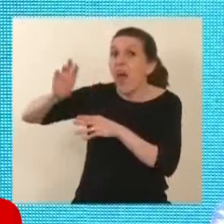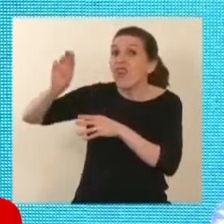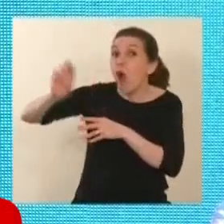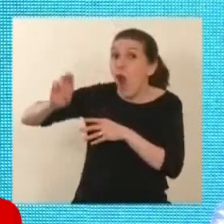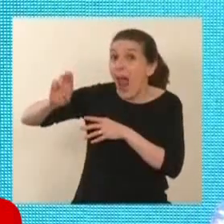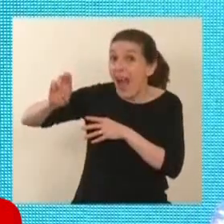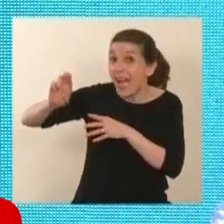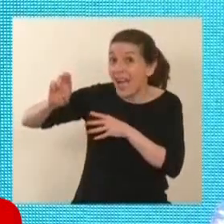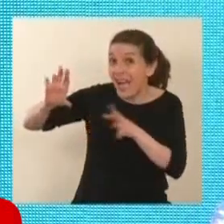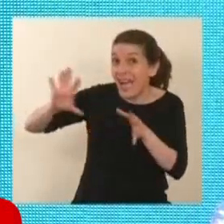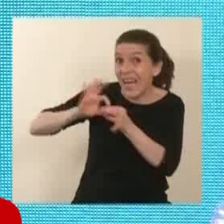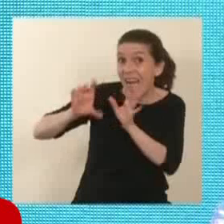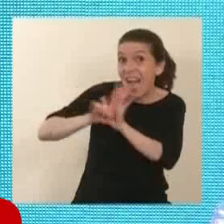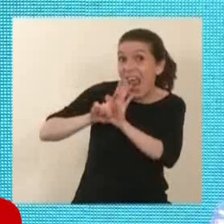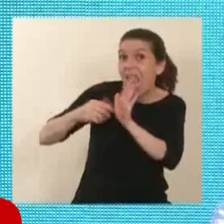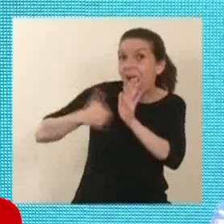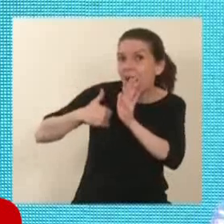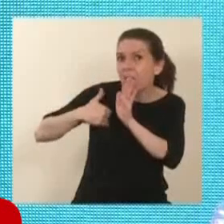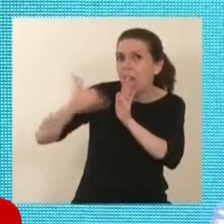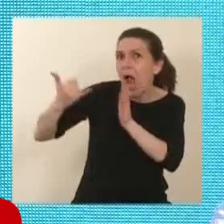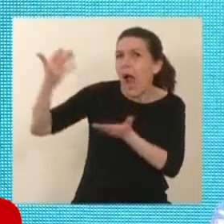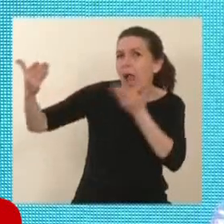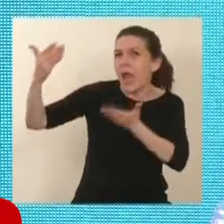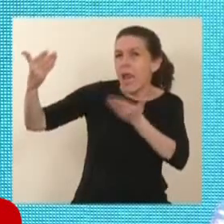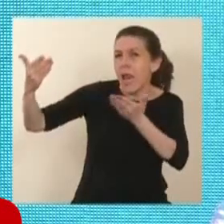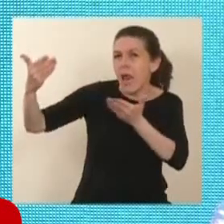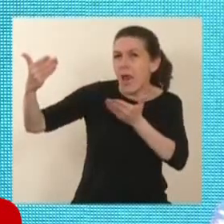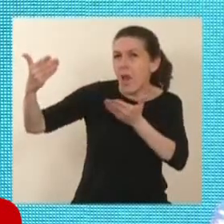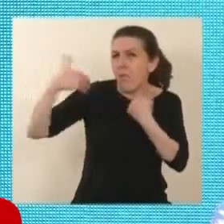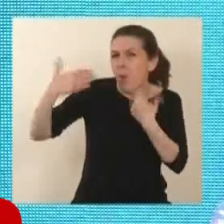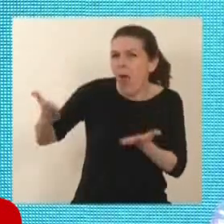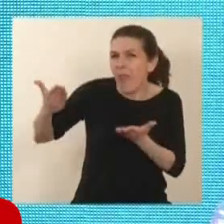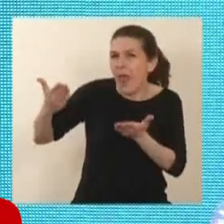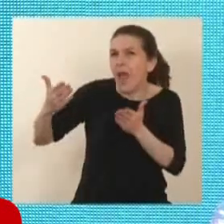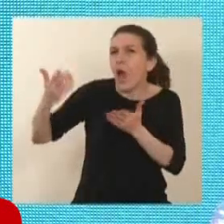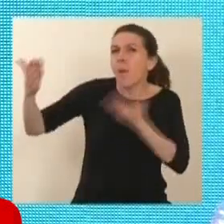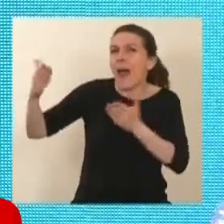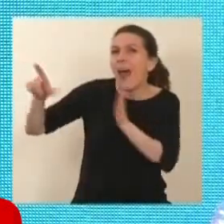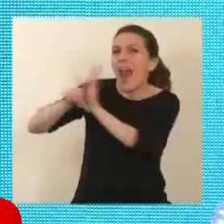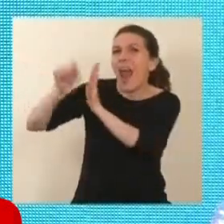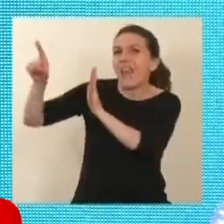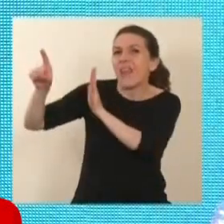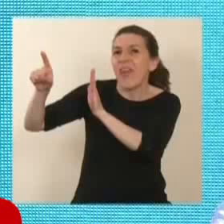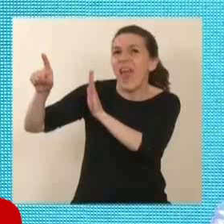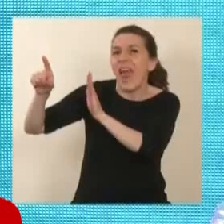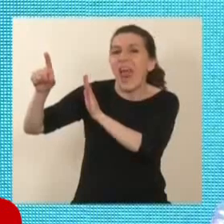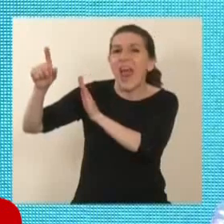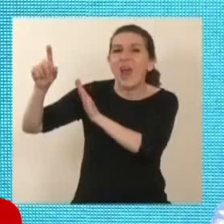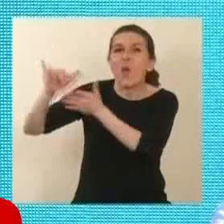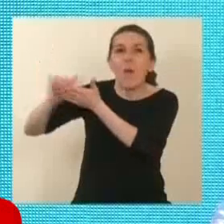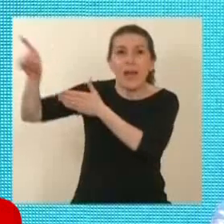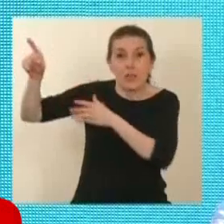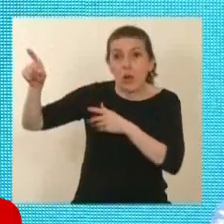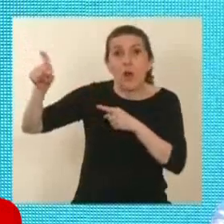argentina es equitativo con respecto a la ley Nueva York, Argentina tendrá un alivio de la deuda en